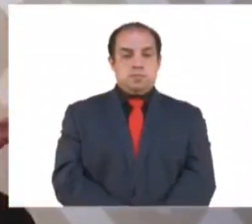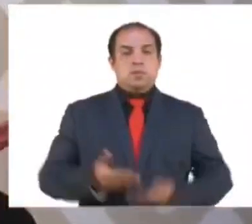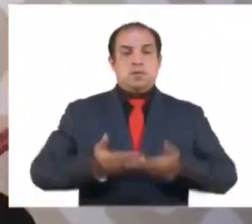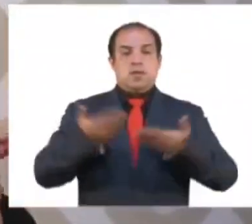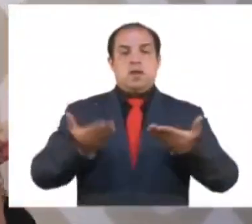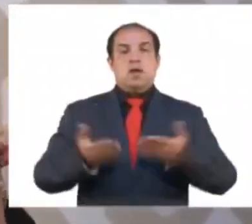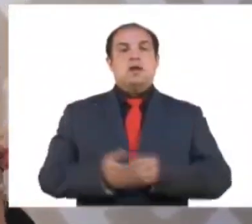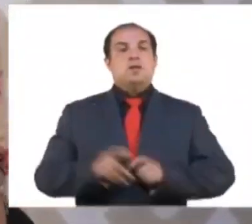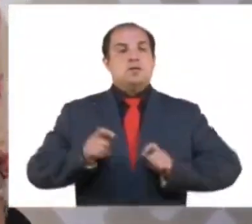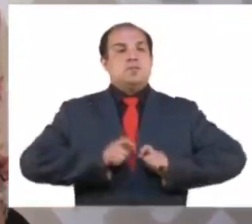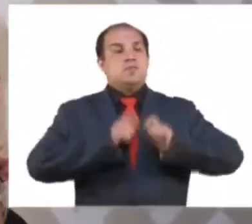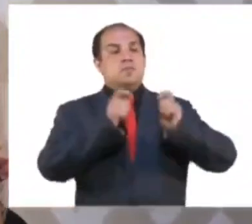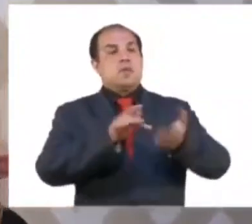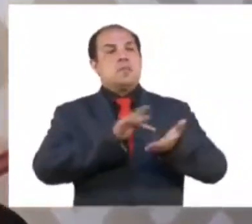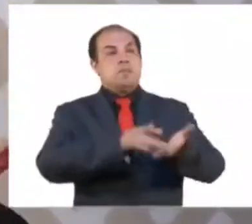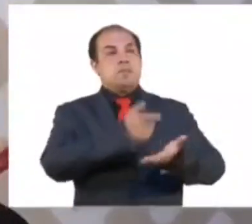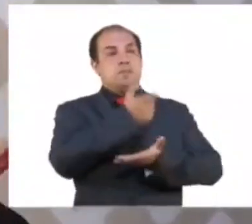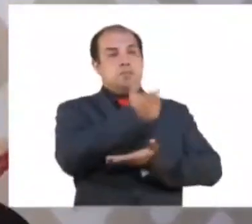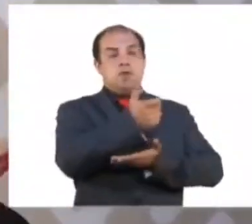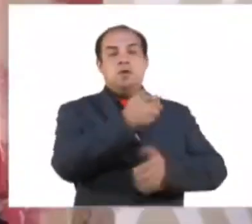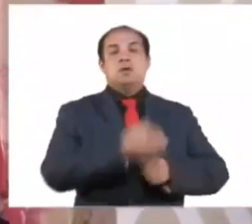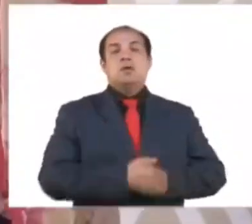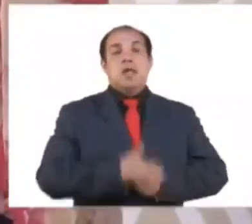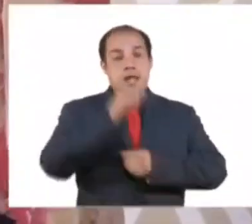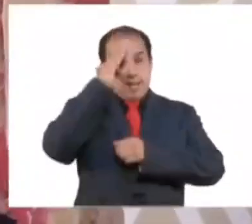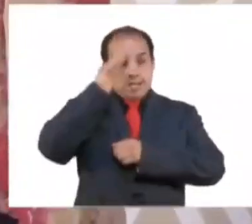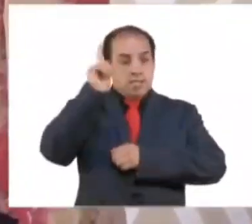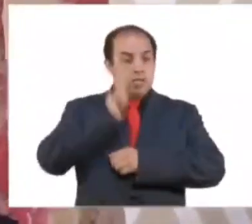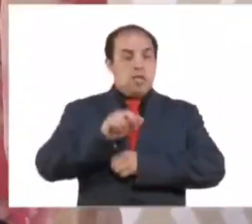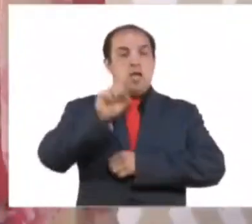Enseguida recibe su recurso la señora Rosy Mancillas López López.